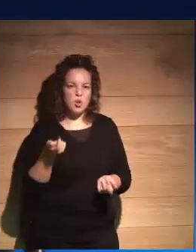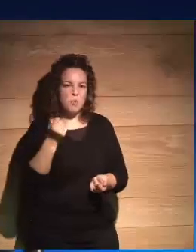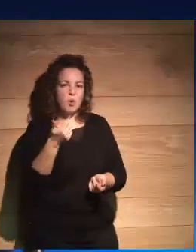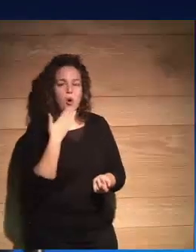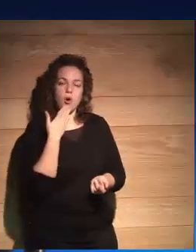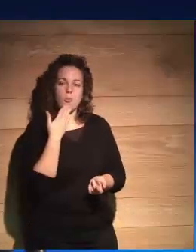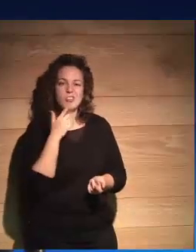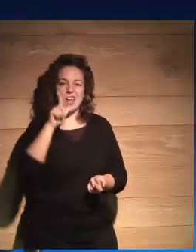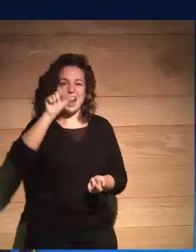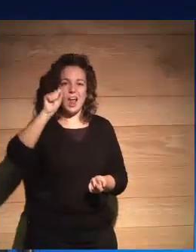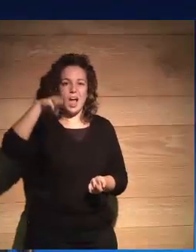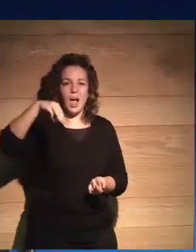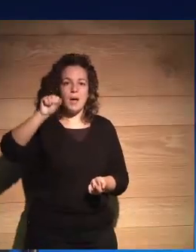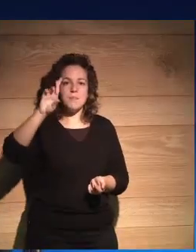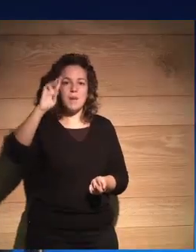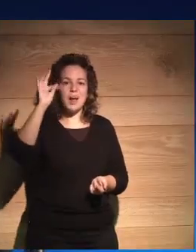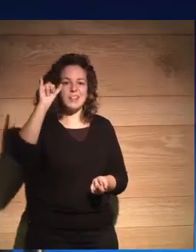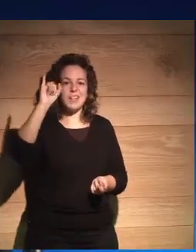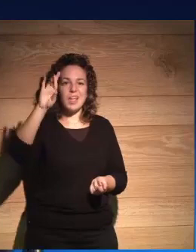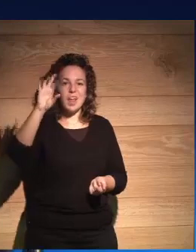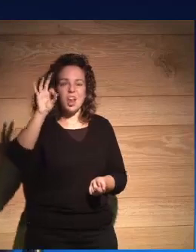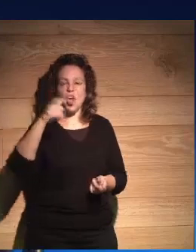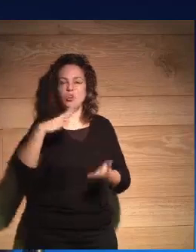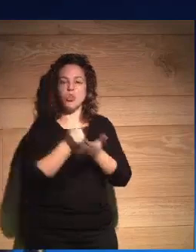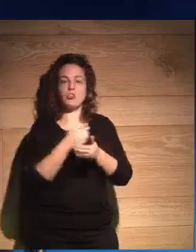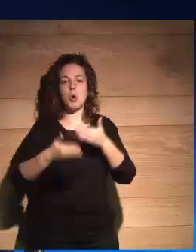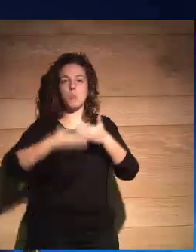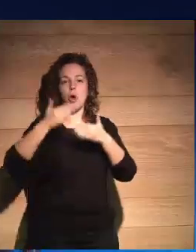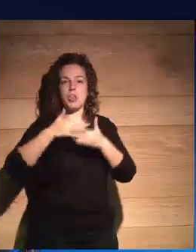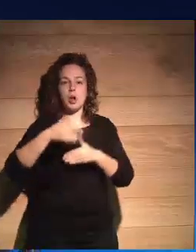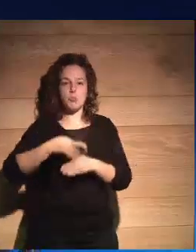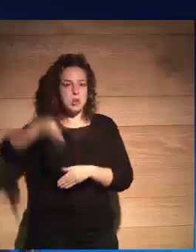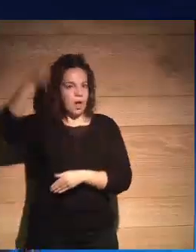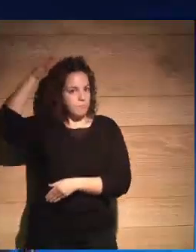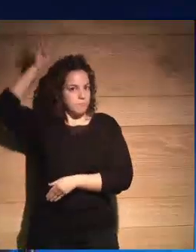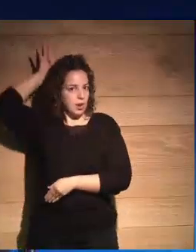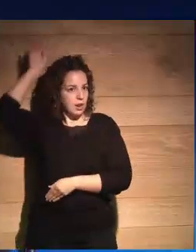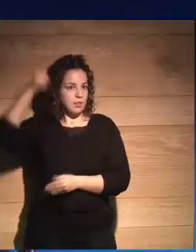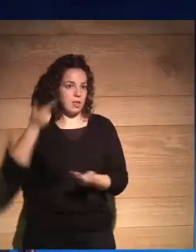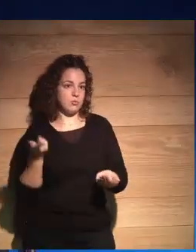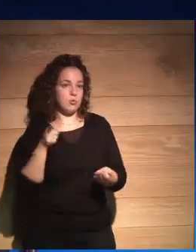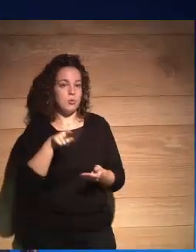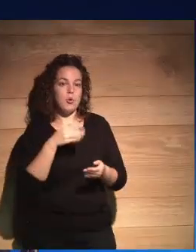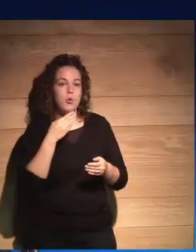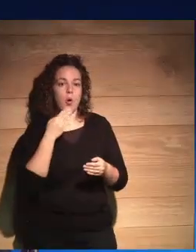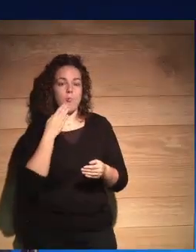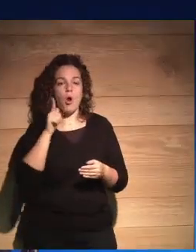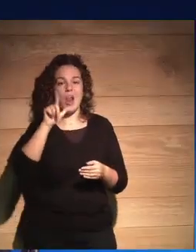como la Martirio, ¿no? Que cuando estaban todos en plan moderno se puso una peineta y ¡plas! La Martirio de la divulgación, te viene bien como título.